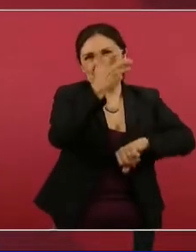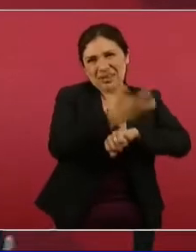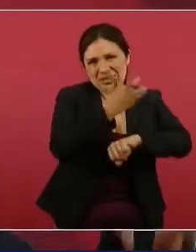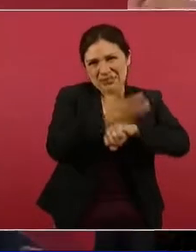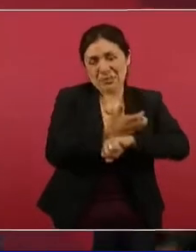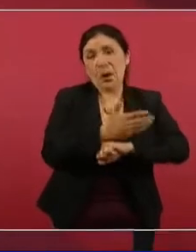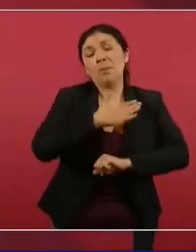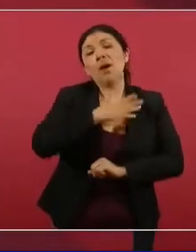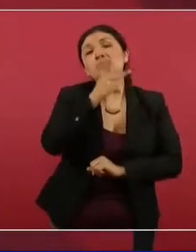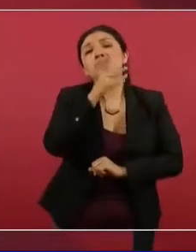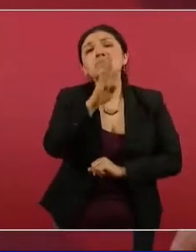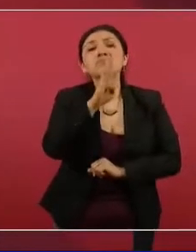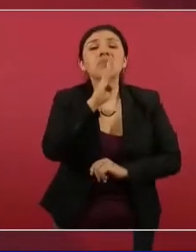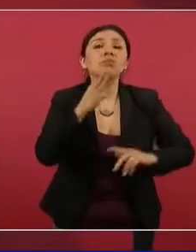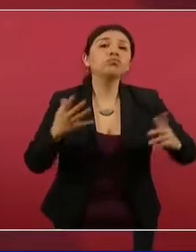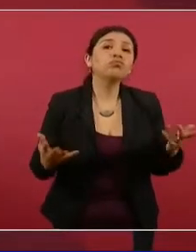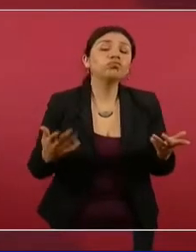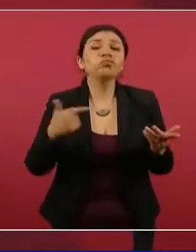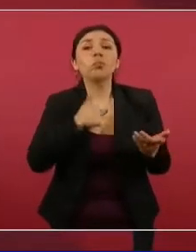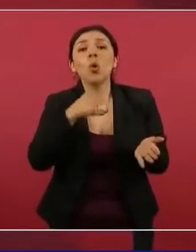y que todavía